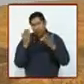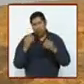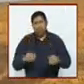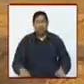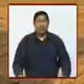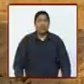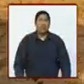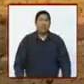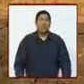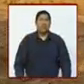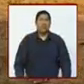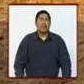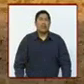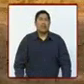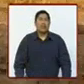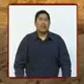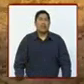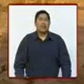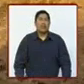pesado.